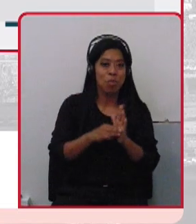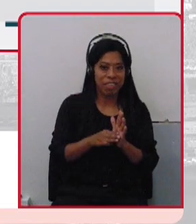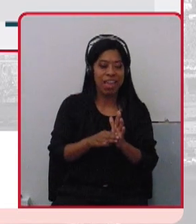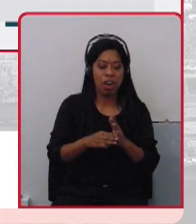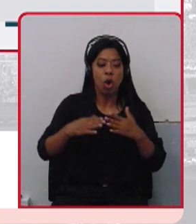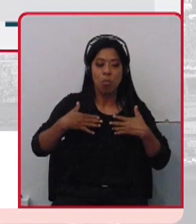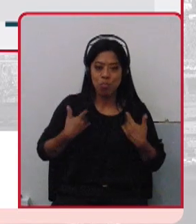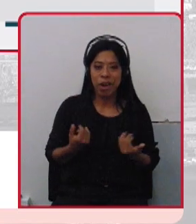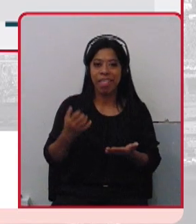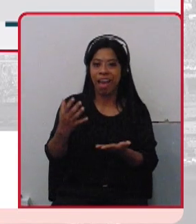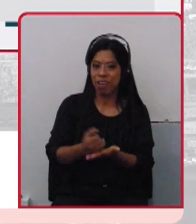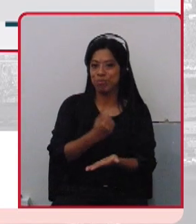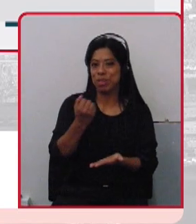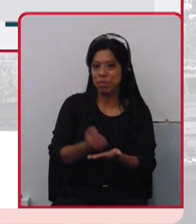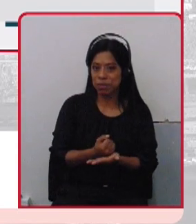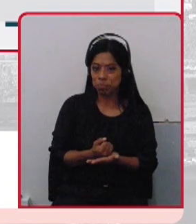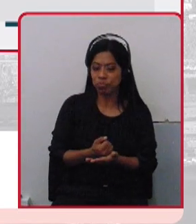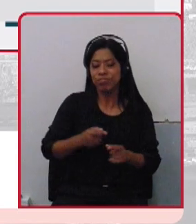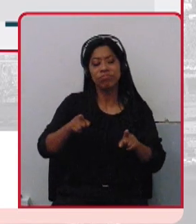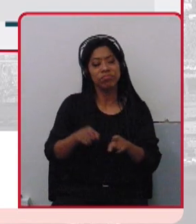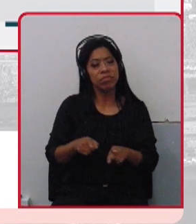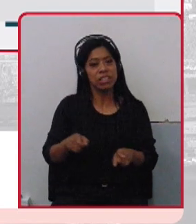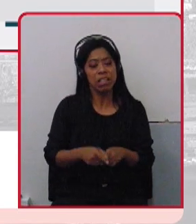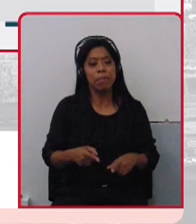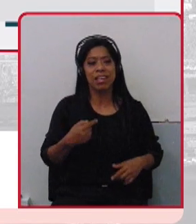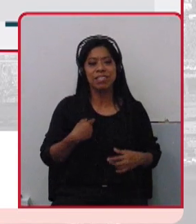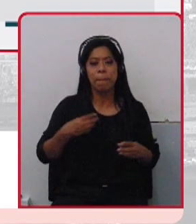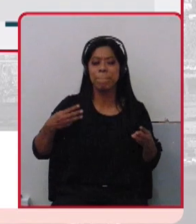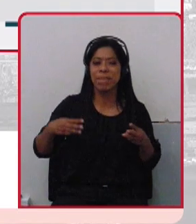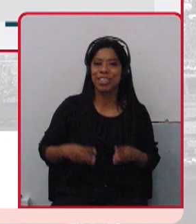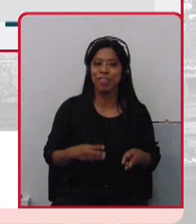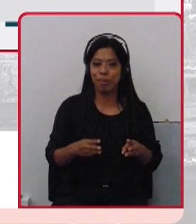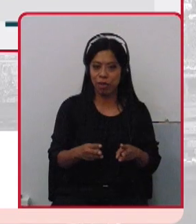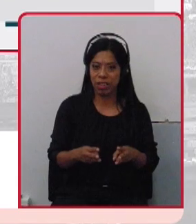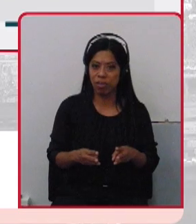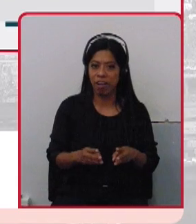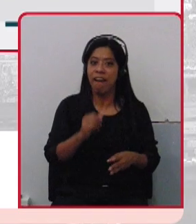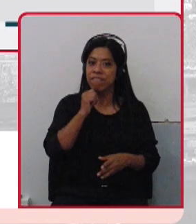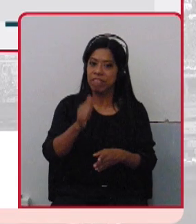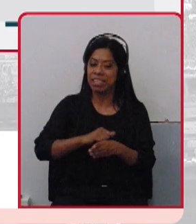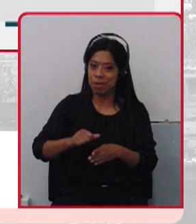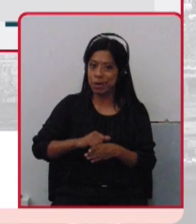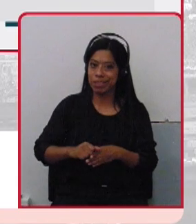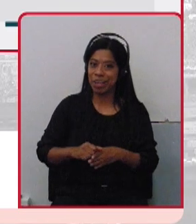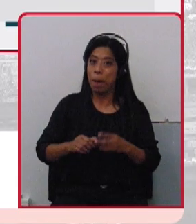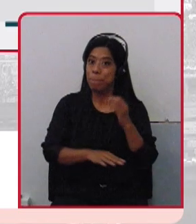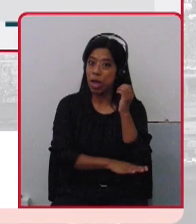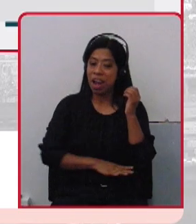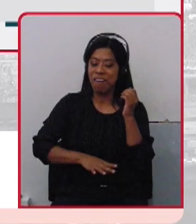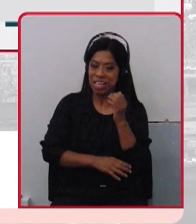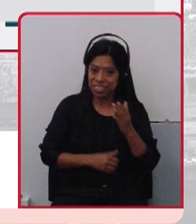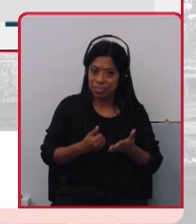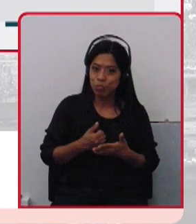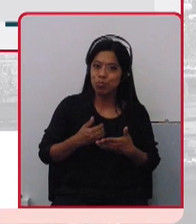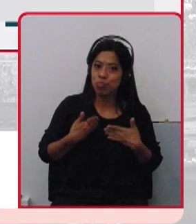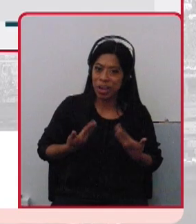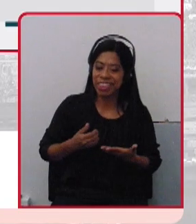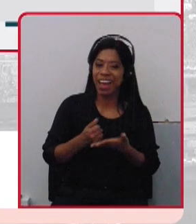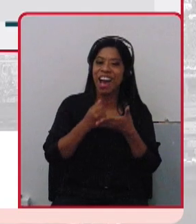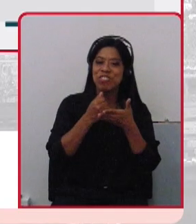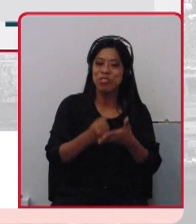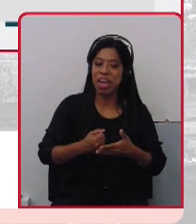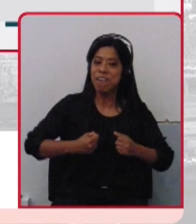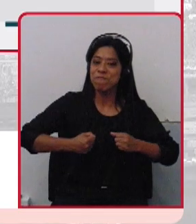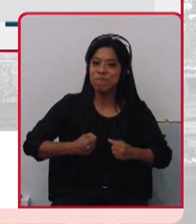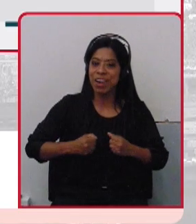logra optimizar. Si bien es cierto, es un tema metodológico, pero sus bases van a lograr optimizar y